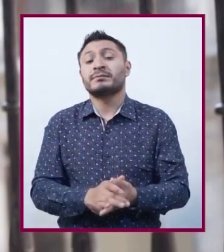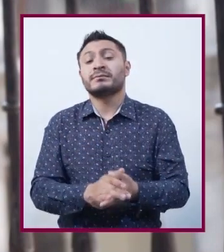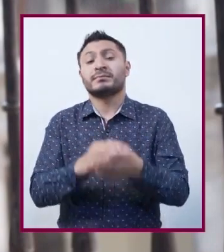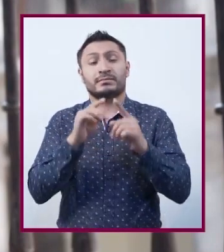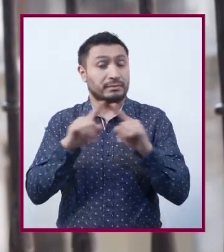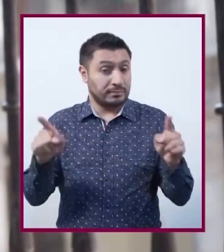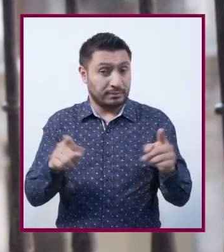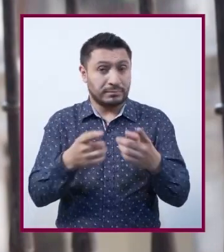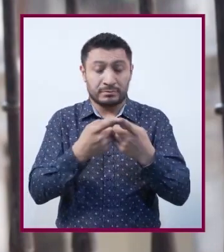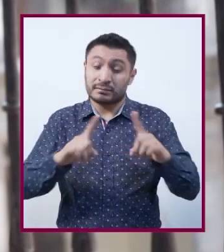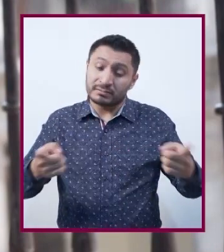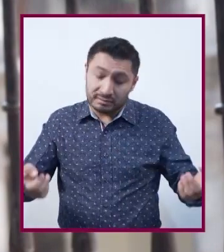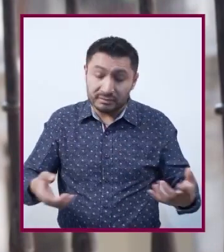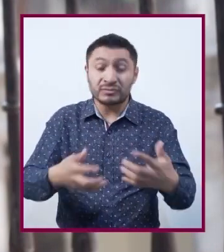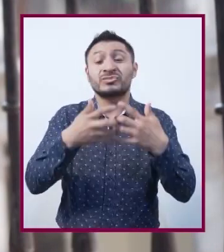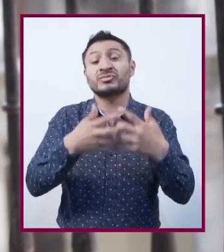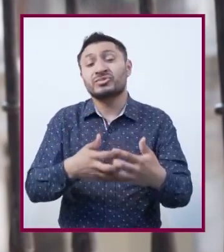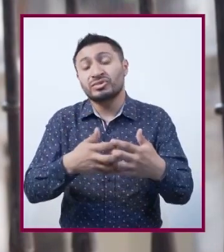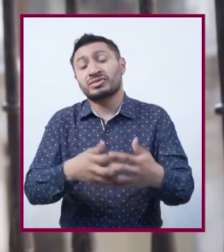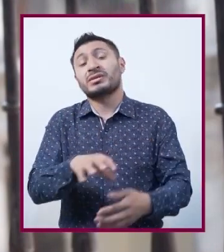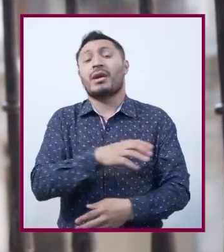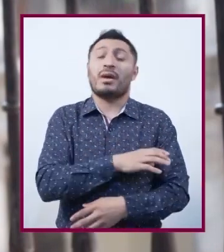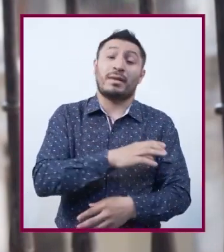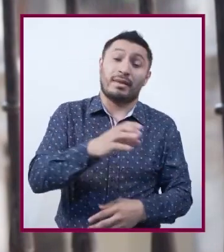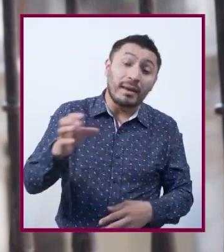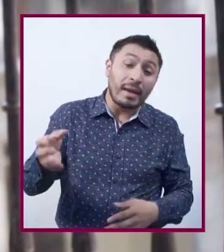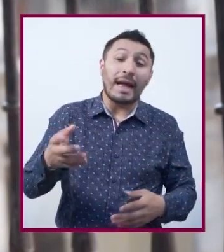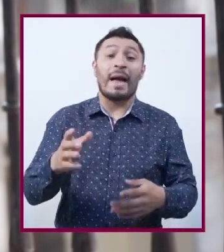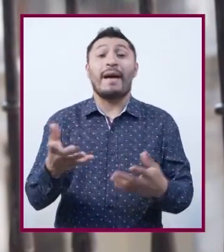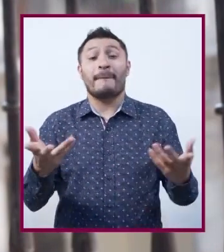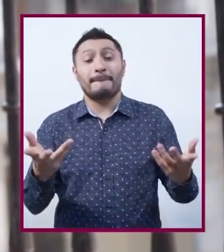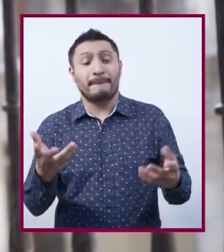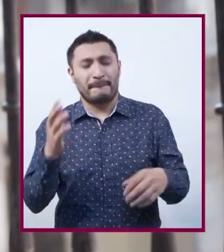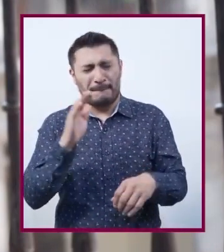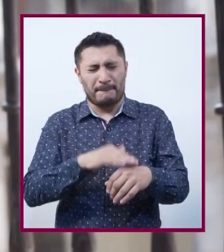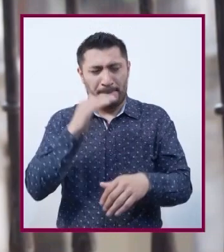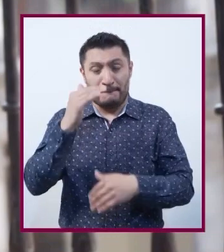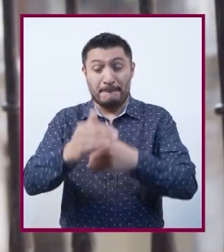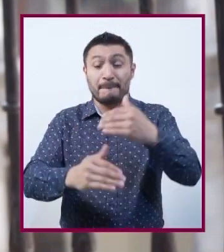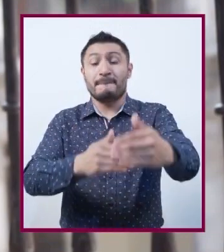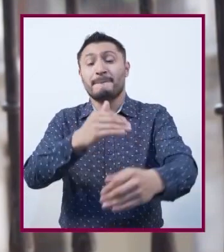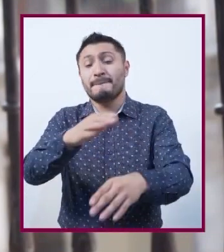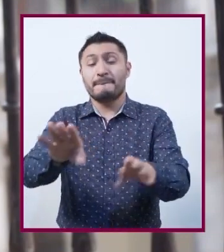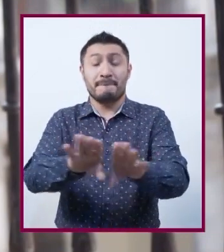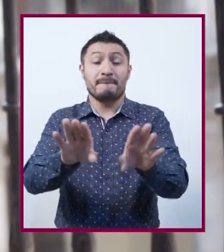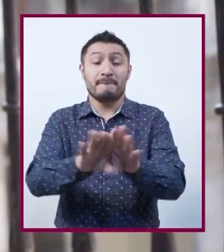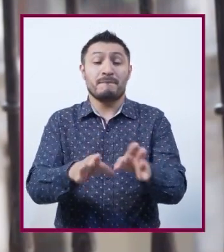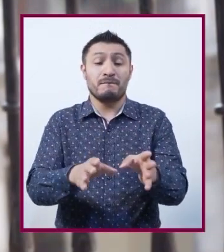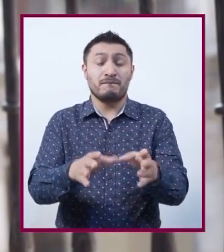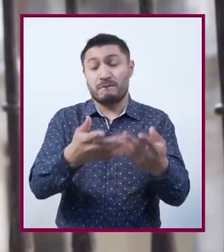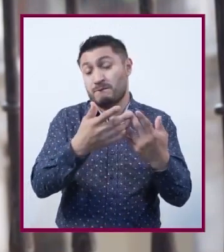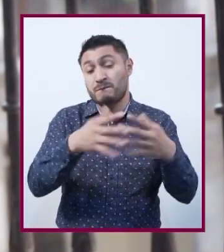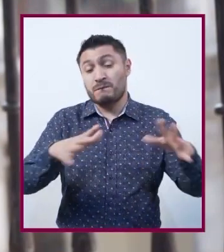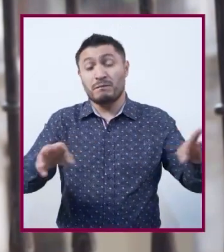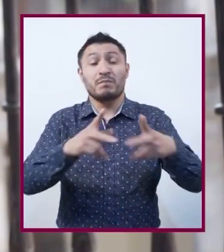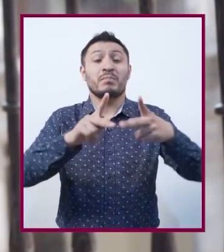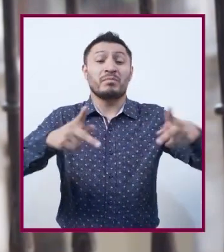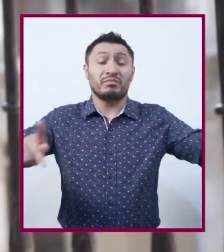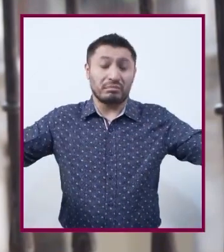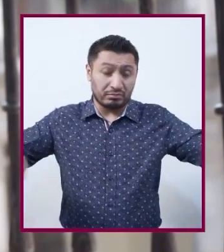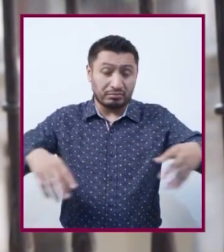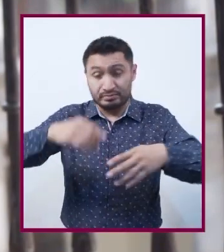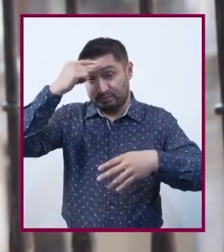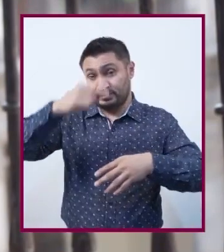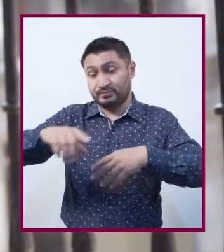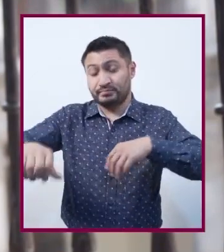va enfocando a sectores productivos, desarrollo industrial, desarrollo agropecuario y un poco más adelante en